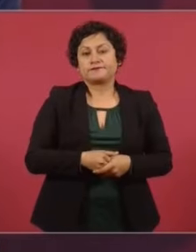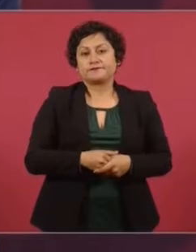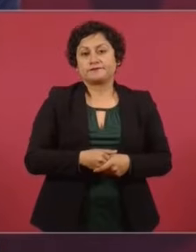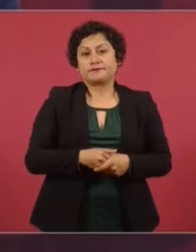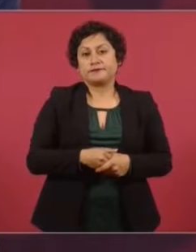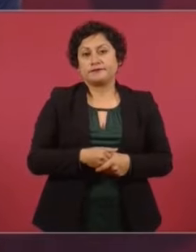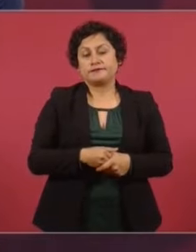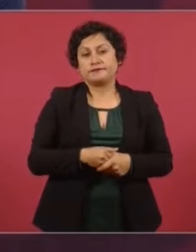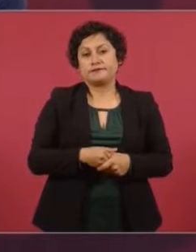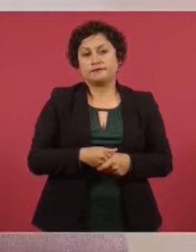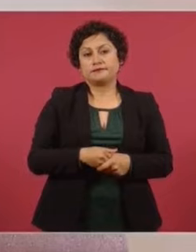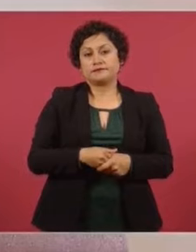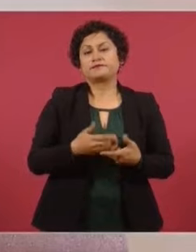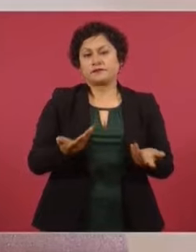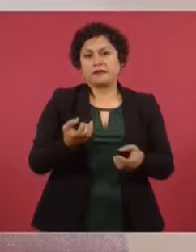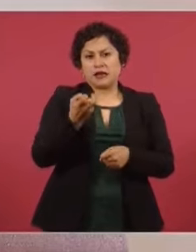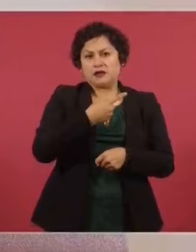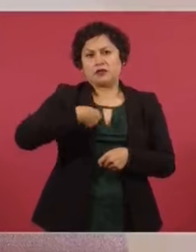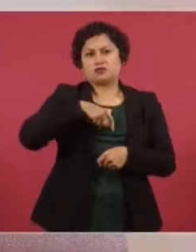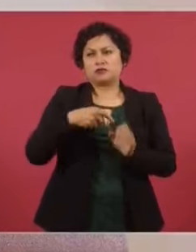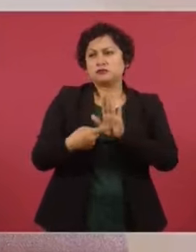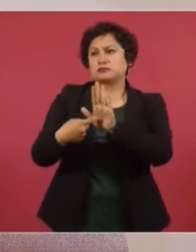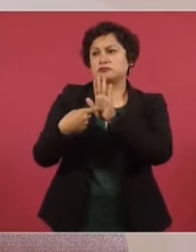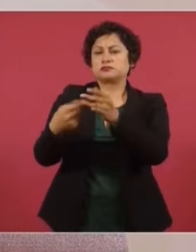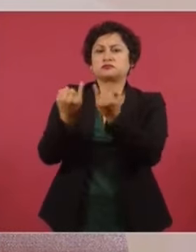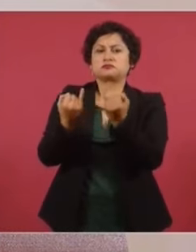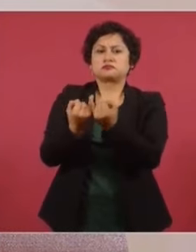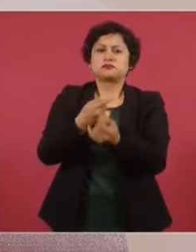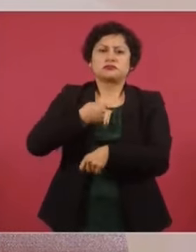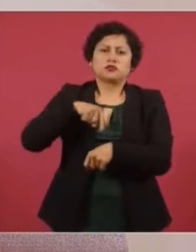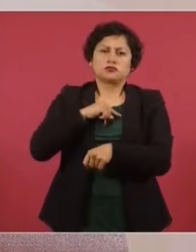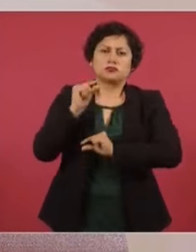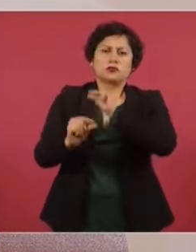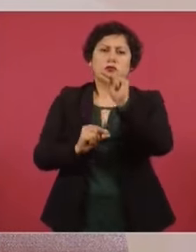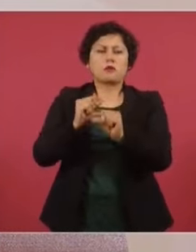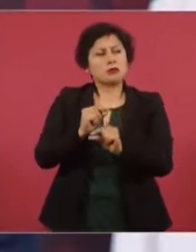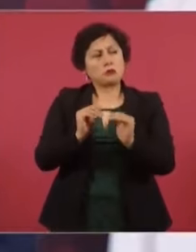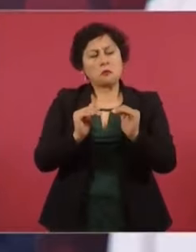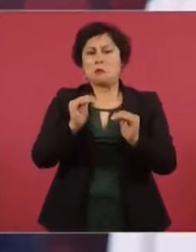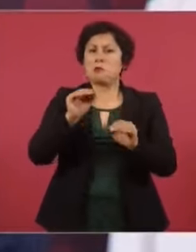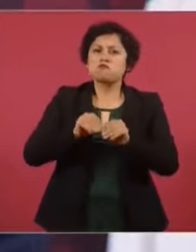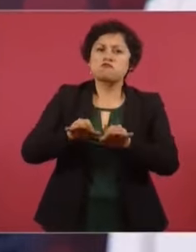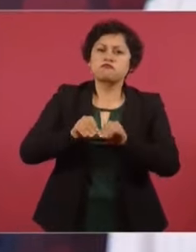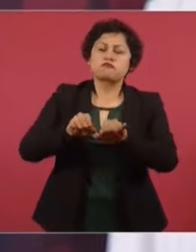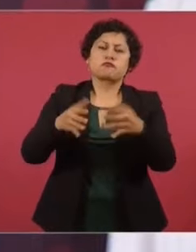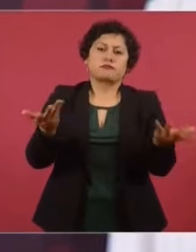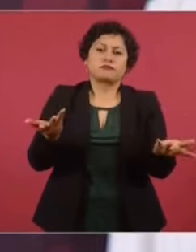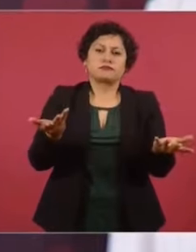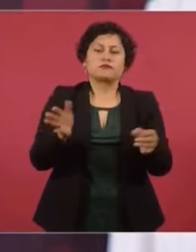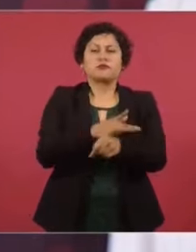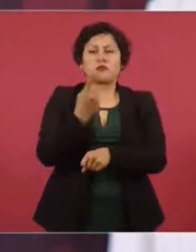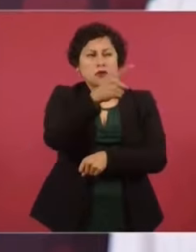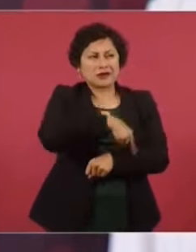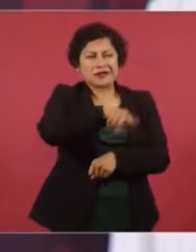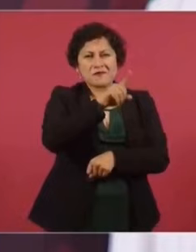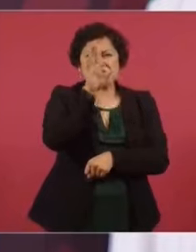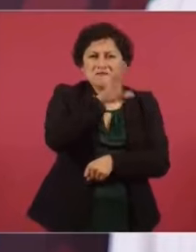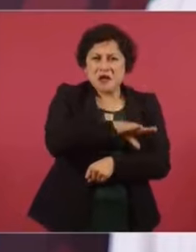mentiras. Y se ha logrado, porque no tiene efecto toda la guerra sucia de ahora.